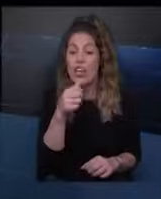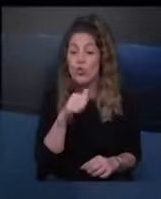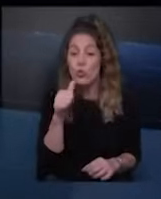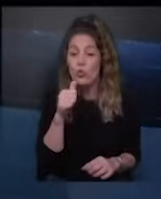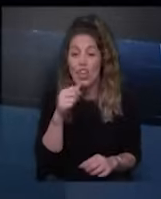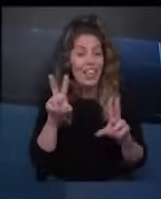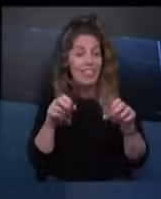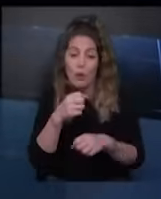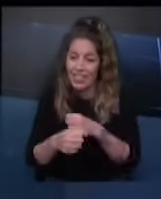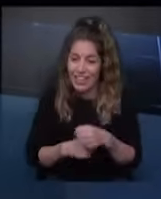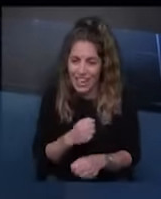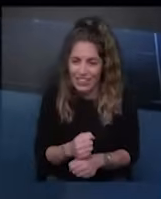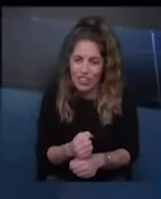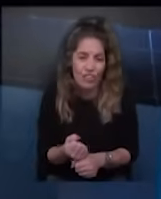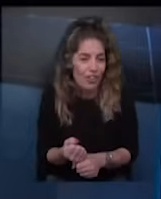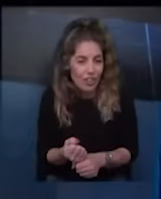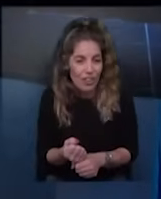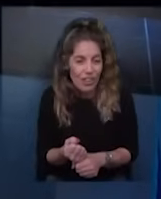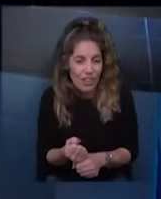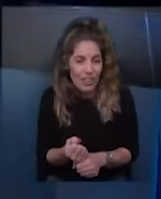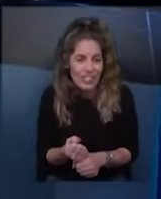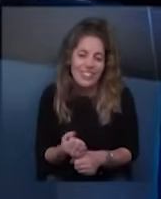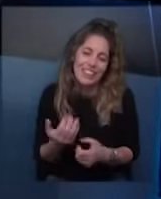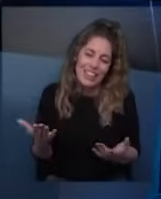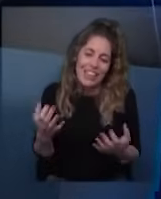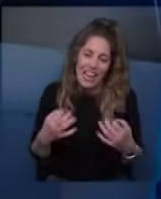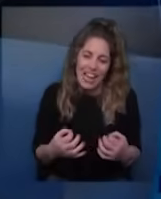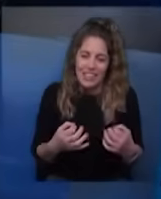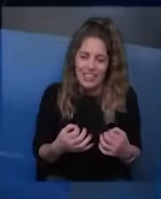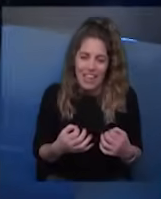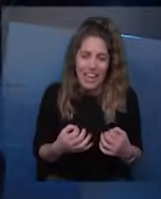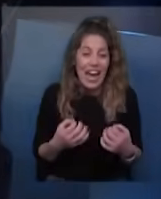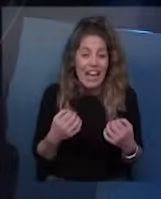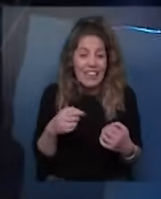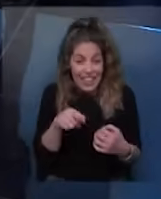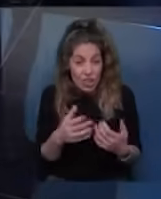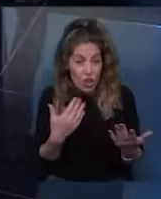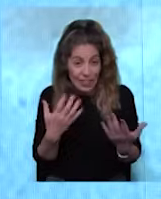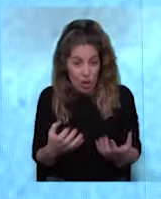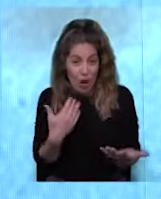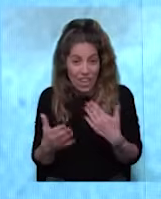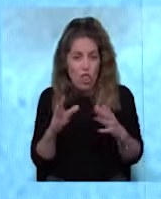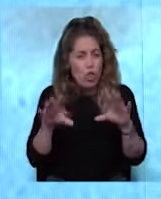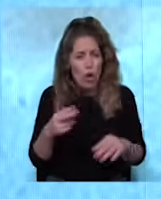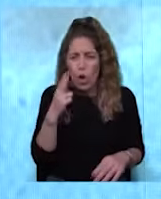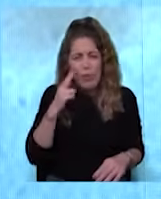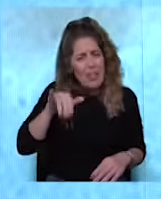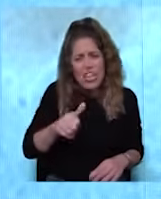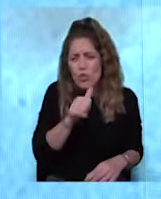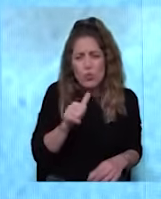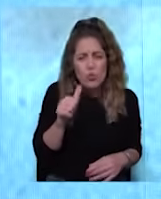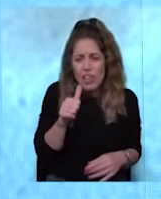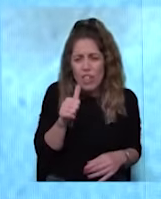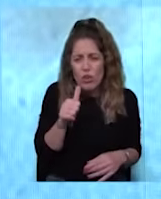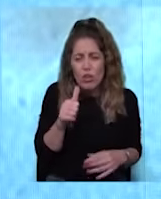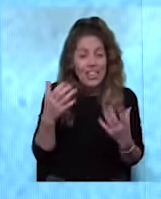año Bueno en realidad ulmar todo lo Y a eso quiero también a todos los problemas ya están solucionados y una